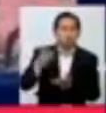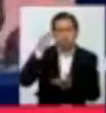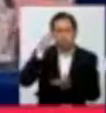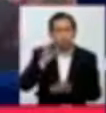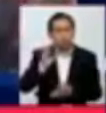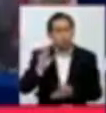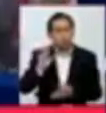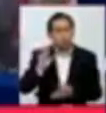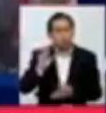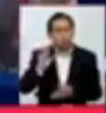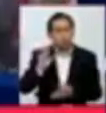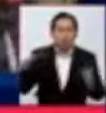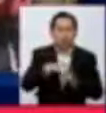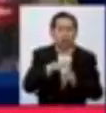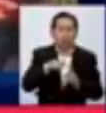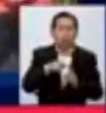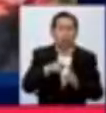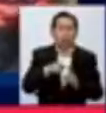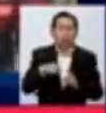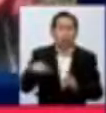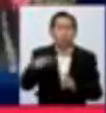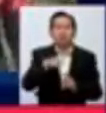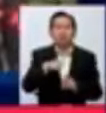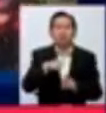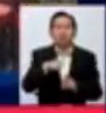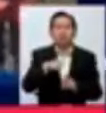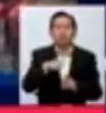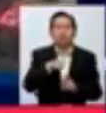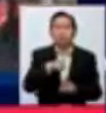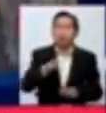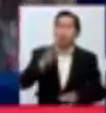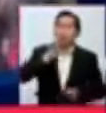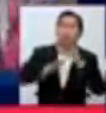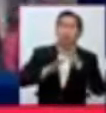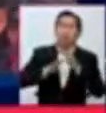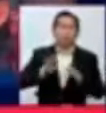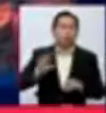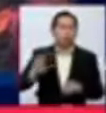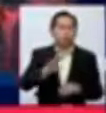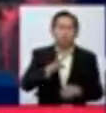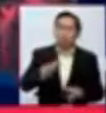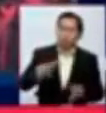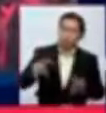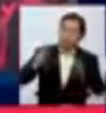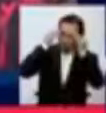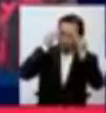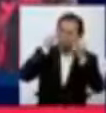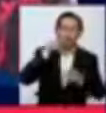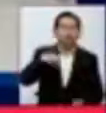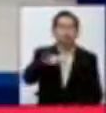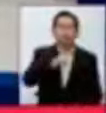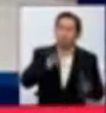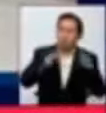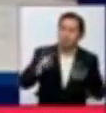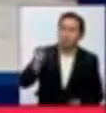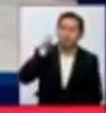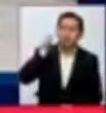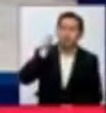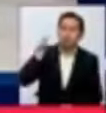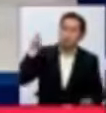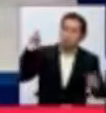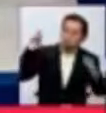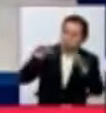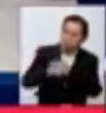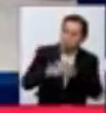situación de violencia por la que esta población pasa, por la que en muchos casos ellos son los testigos presenciales de